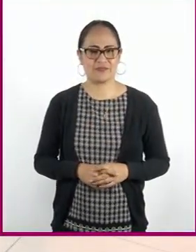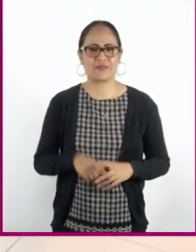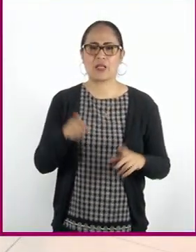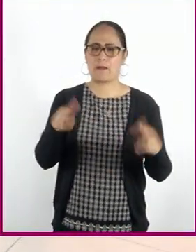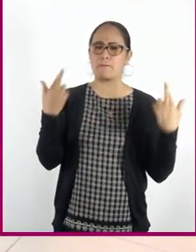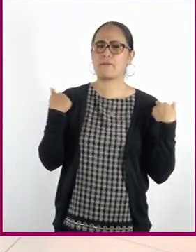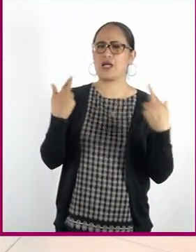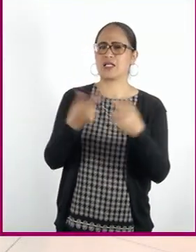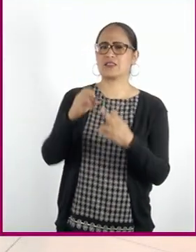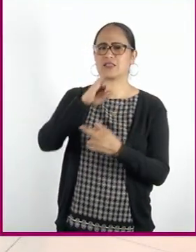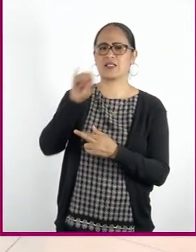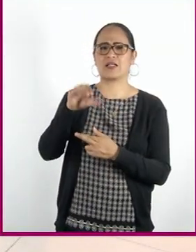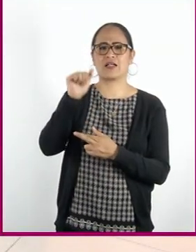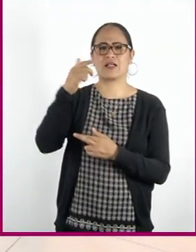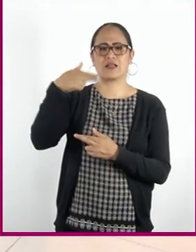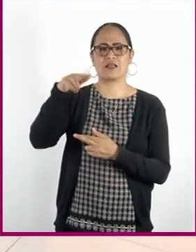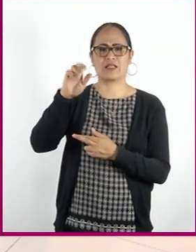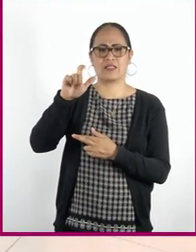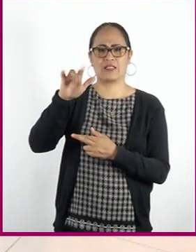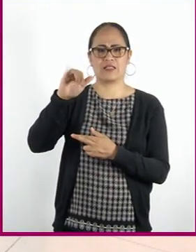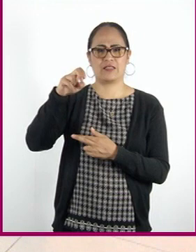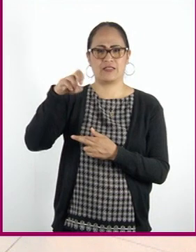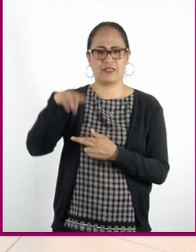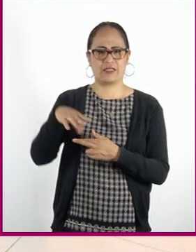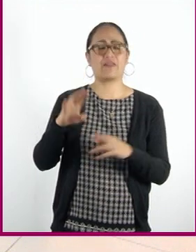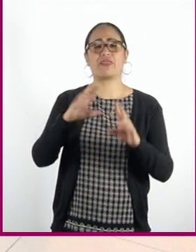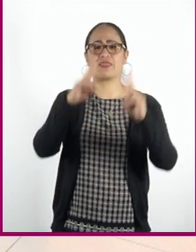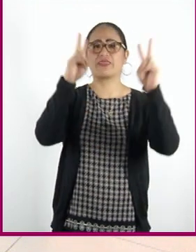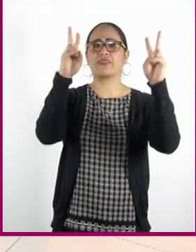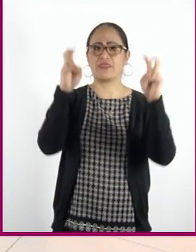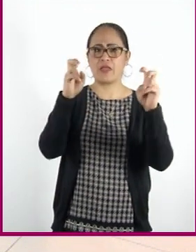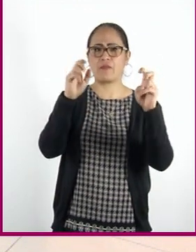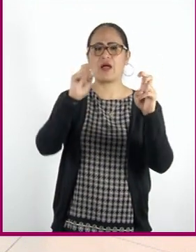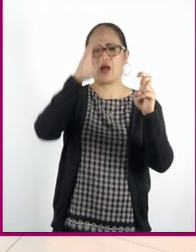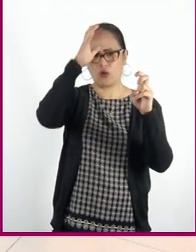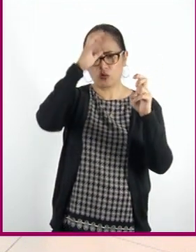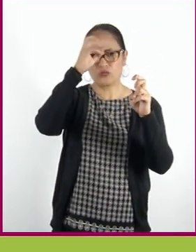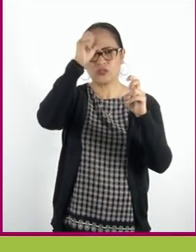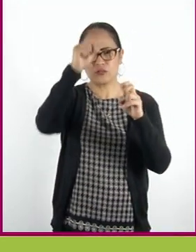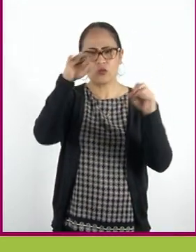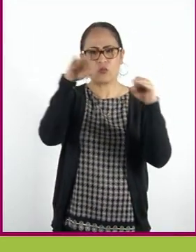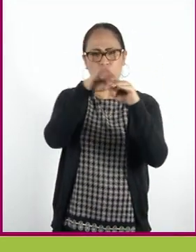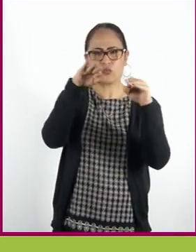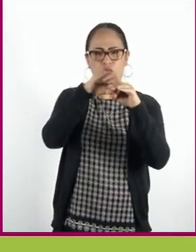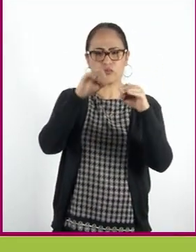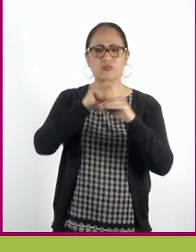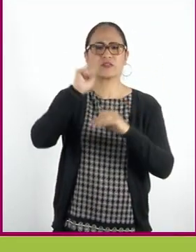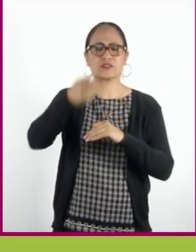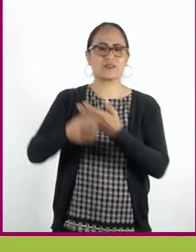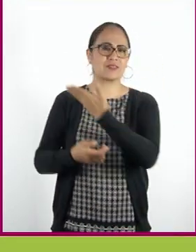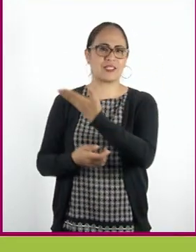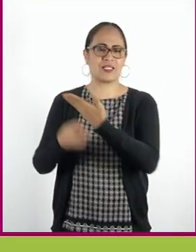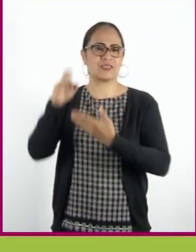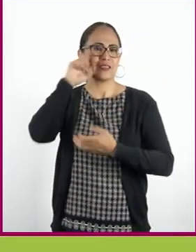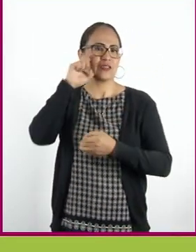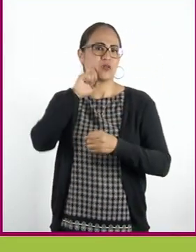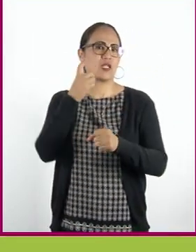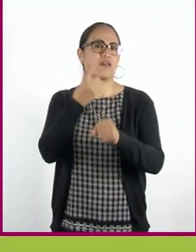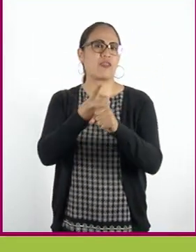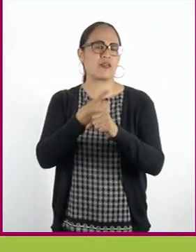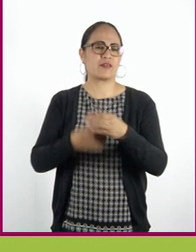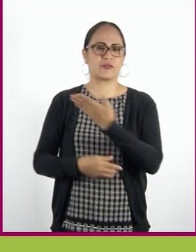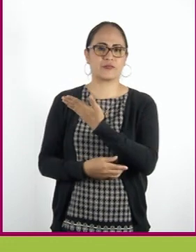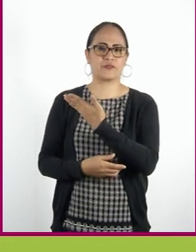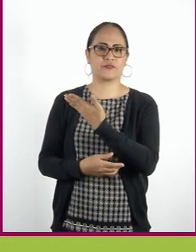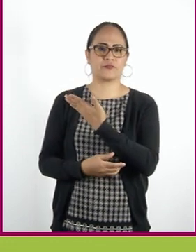Maestra Jacqueline, un concepto que durante este tema ha sido esencial es el de la sexualidad. Frecuentemente